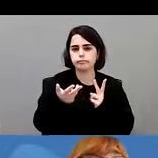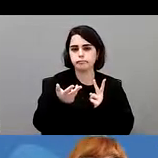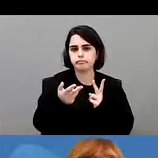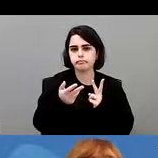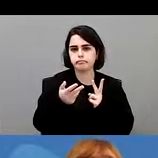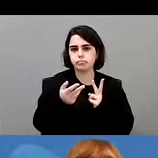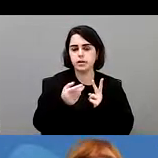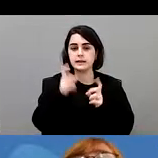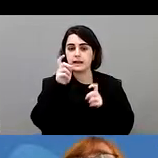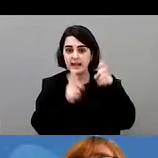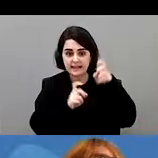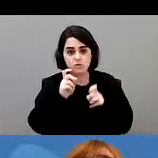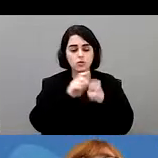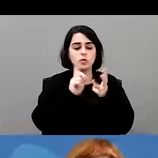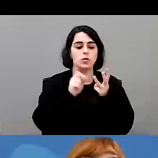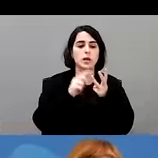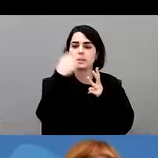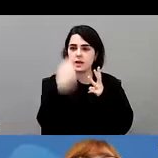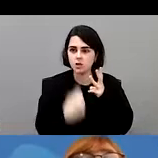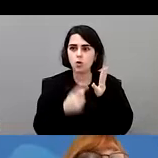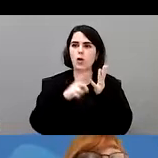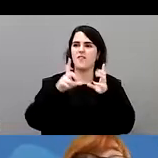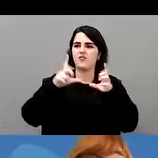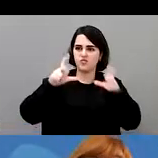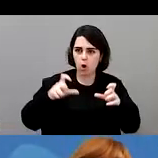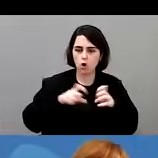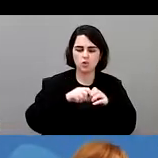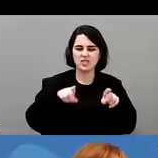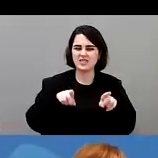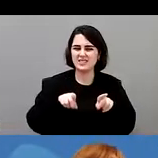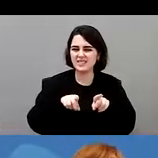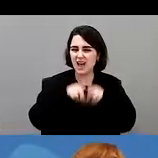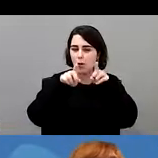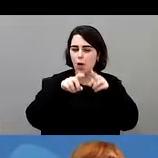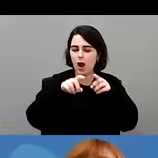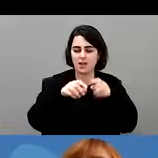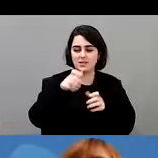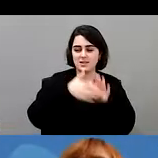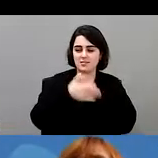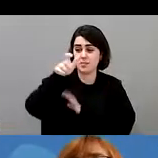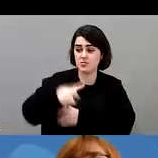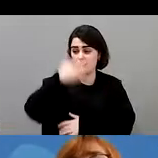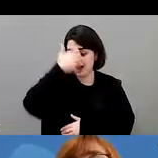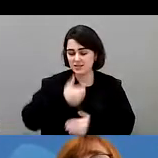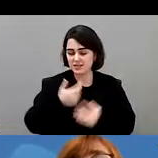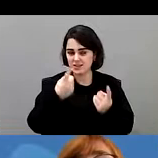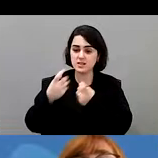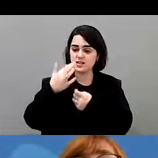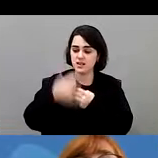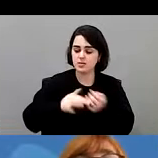un gesto, ya sea un pictograma, una fotografía, lo que sea que la persona necesite y pueda